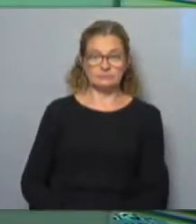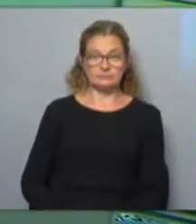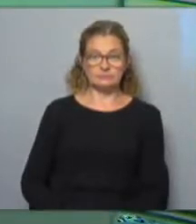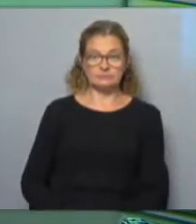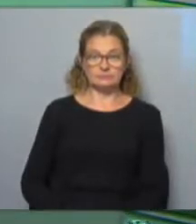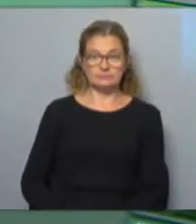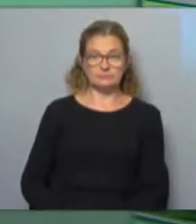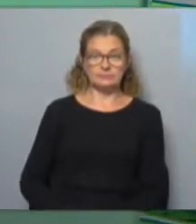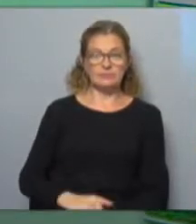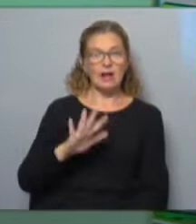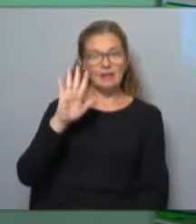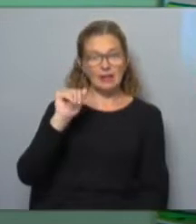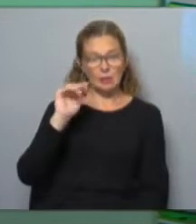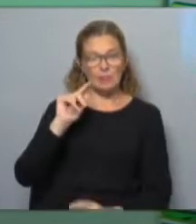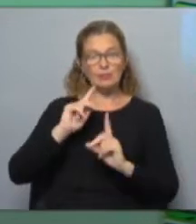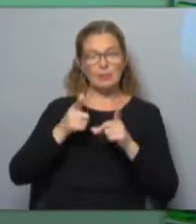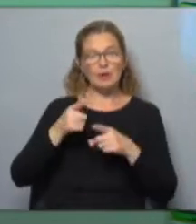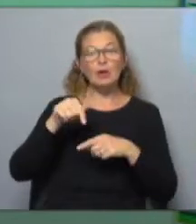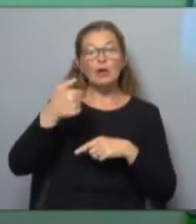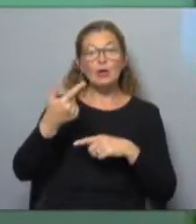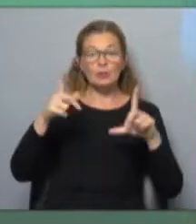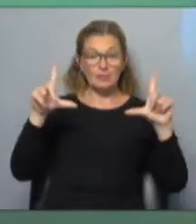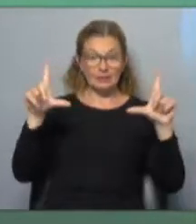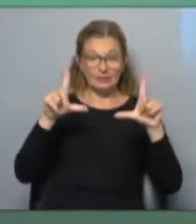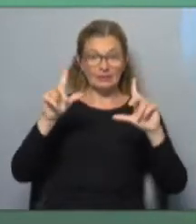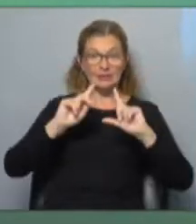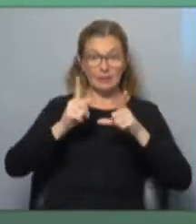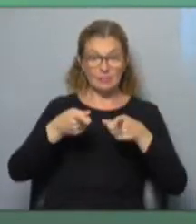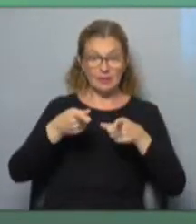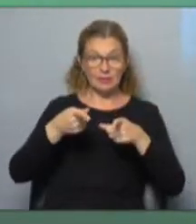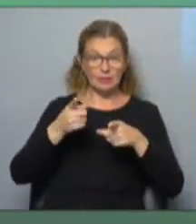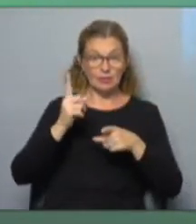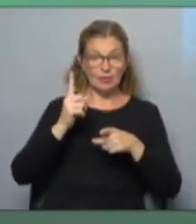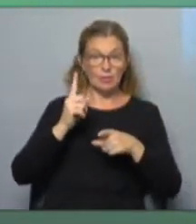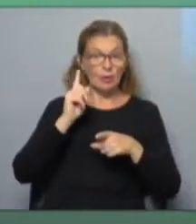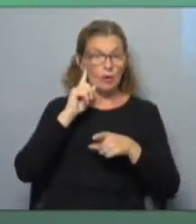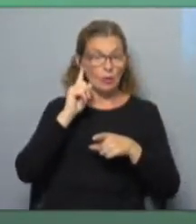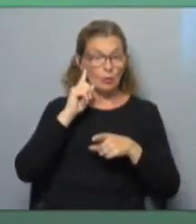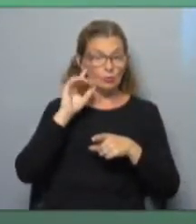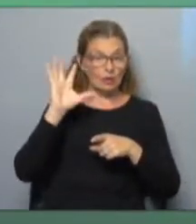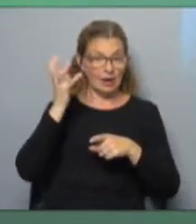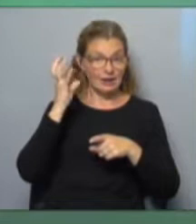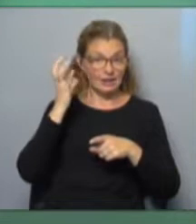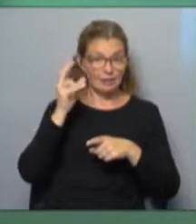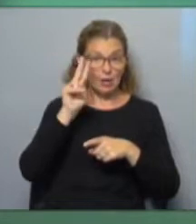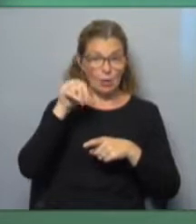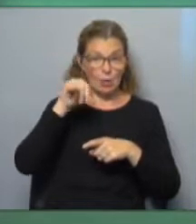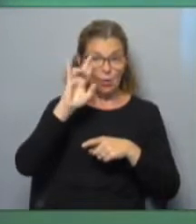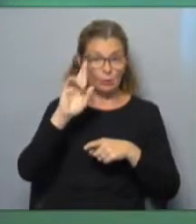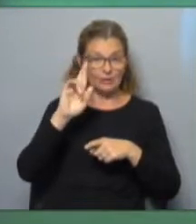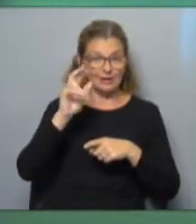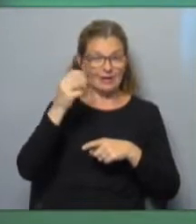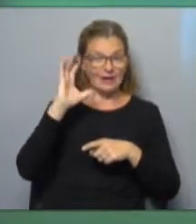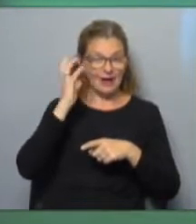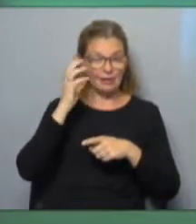Bueno y saludamos Martín a quienes están del otro lado de la pantalla y también a quienes nos están siguiendo a través de Unirradio. Nuestro saludo radial habitual